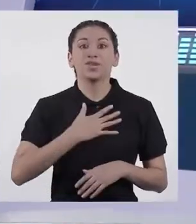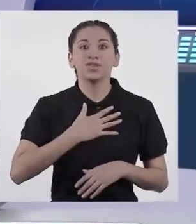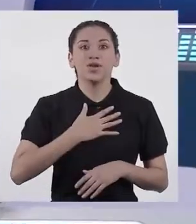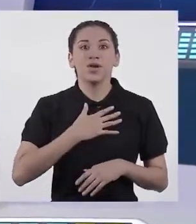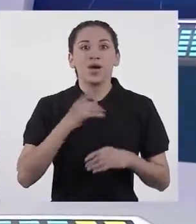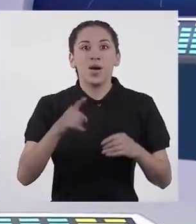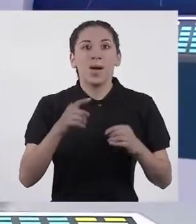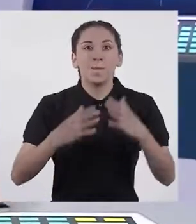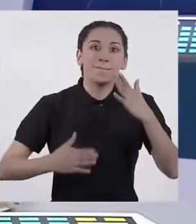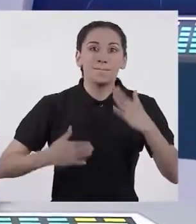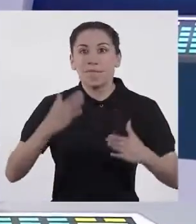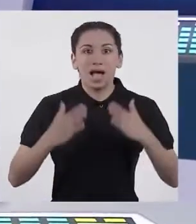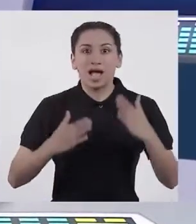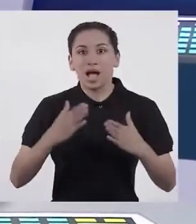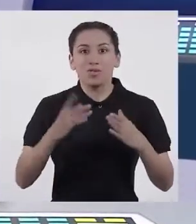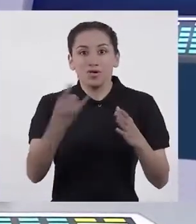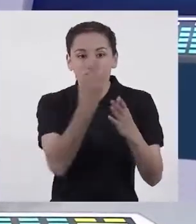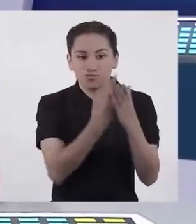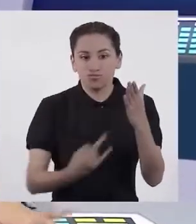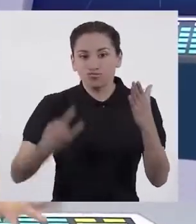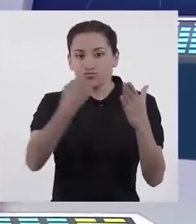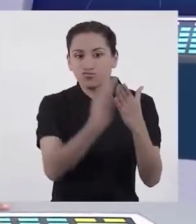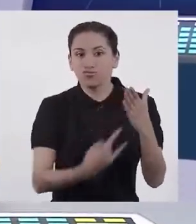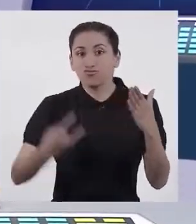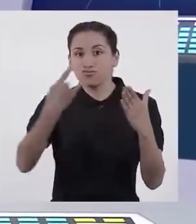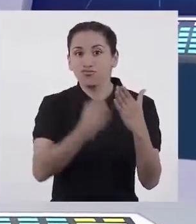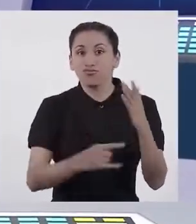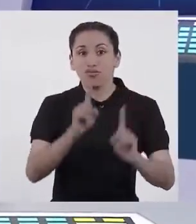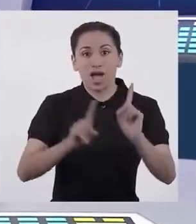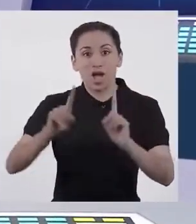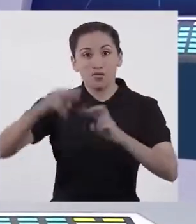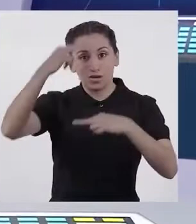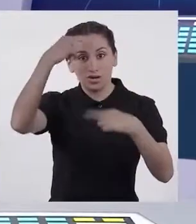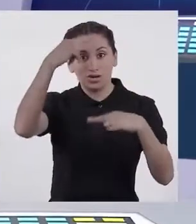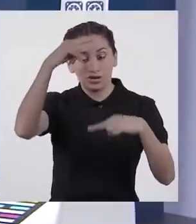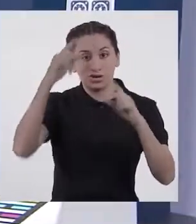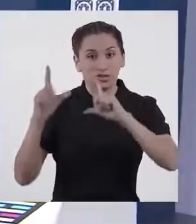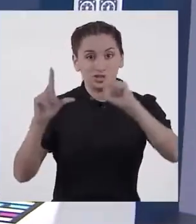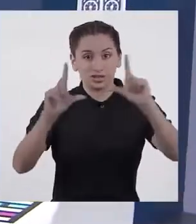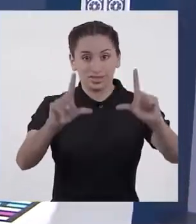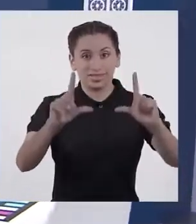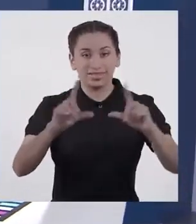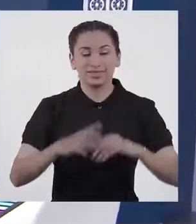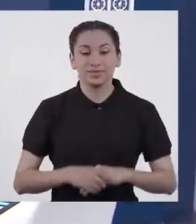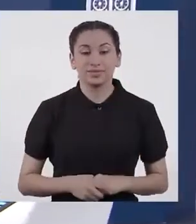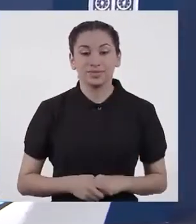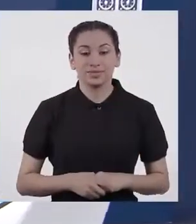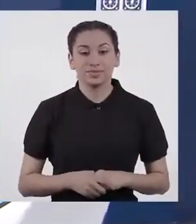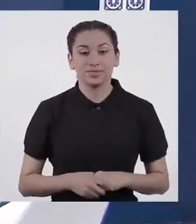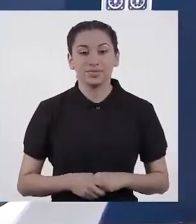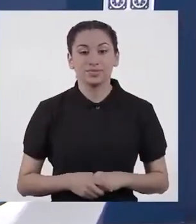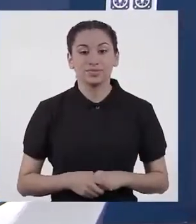Dejé a Macabot descargando algunas noticias.